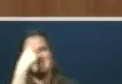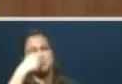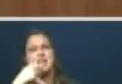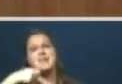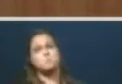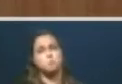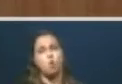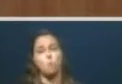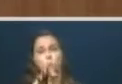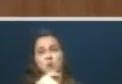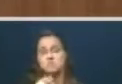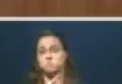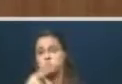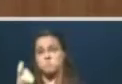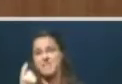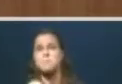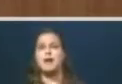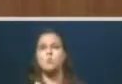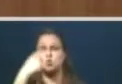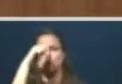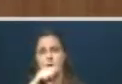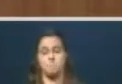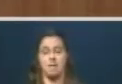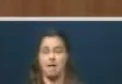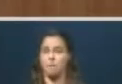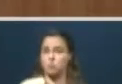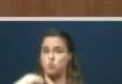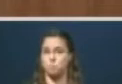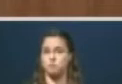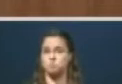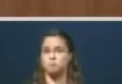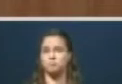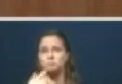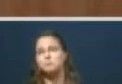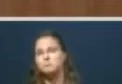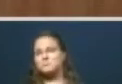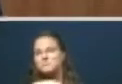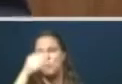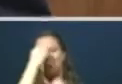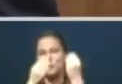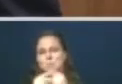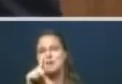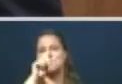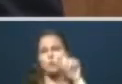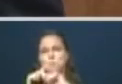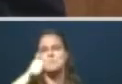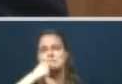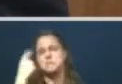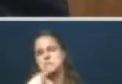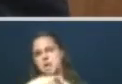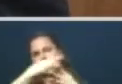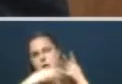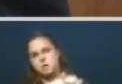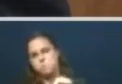paciente y los recursos del sistema en este ámbito uno de los aspectos que más preocupa a los ciudadanos es sin duda el de las listas de